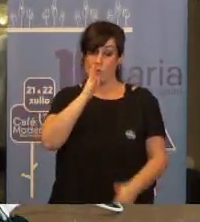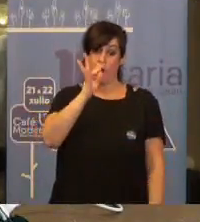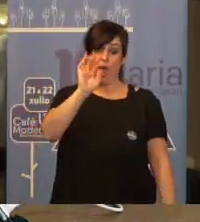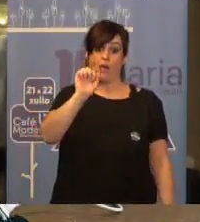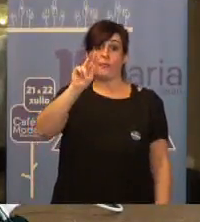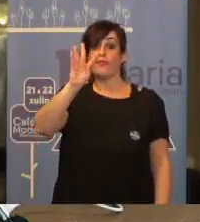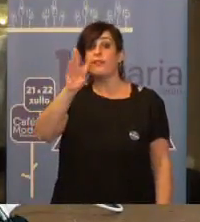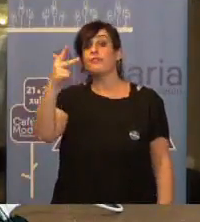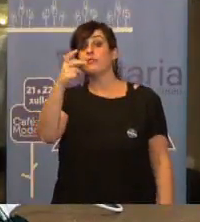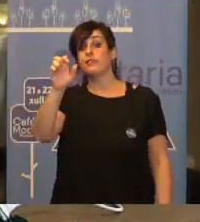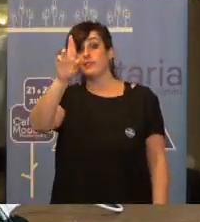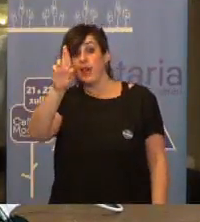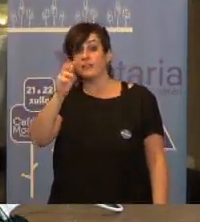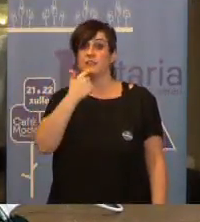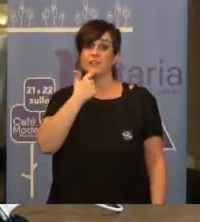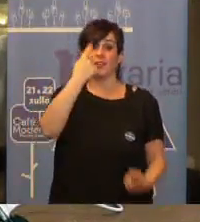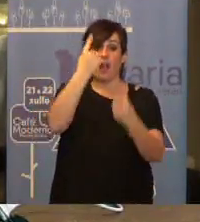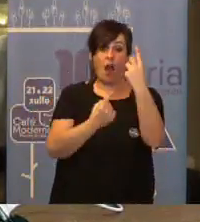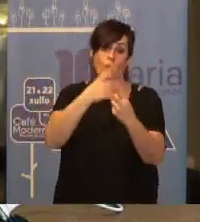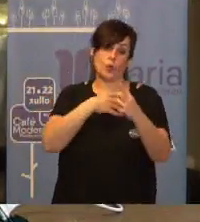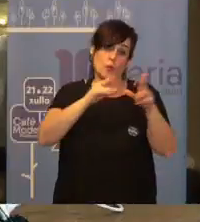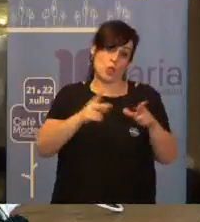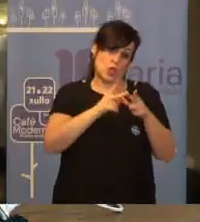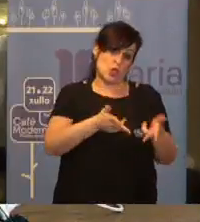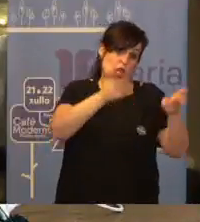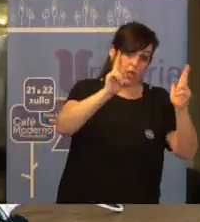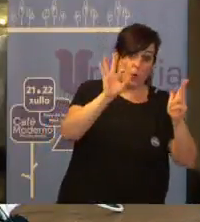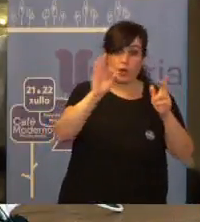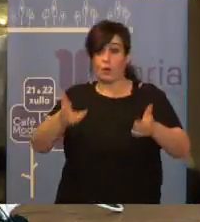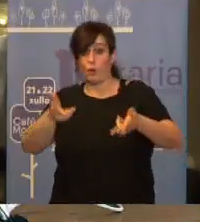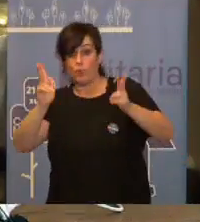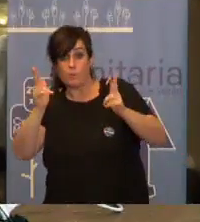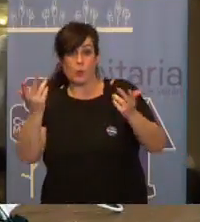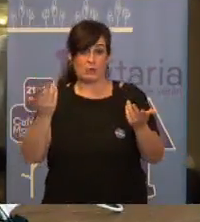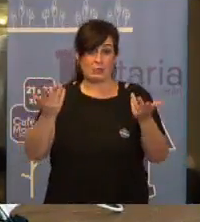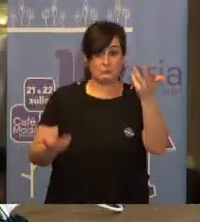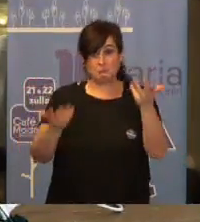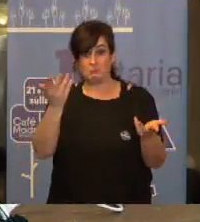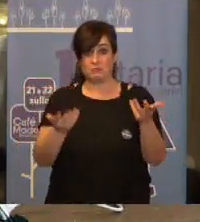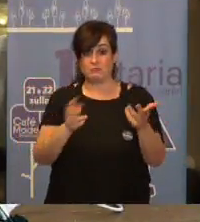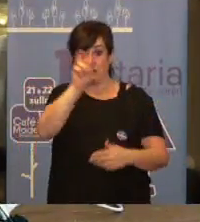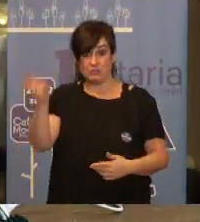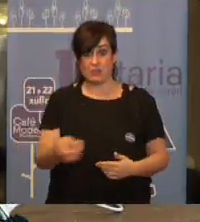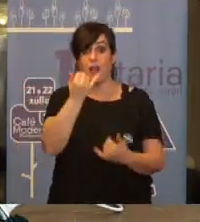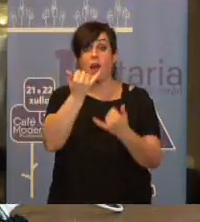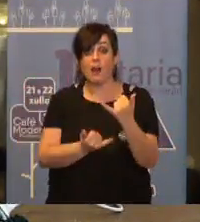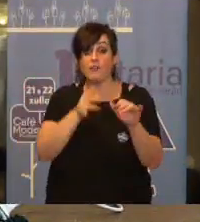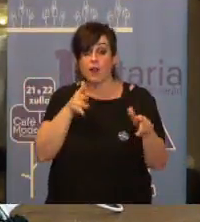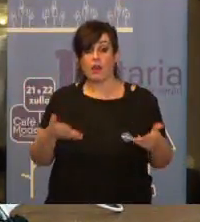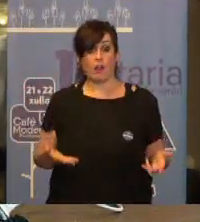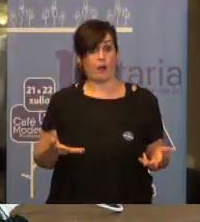decía entre cristiano-demócratas e socialdemócratas que instaurou o estado de bienestar, etc., pois todo isto está en